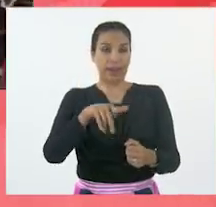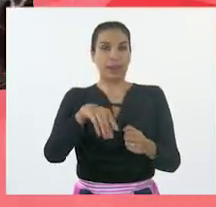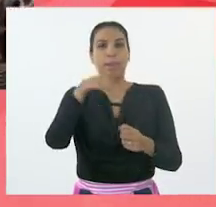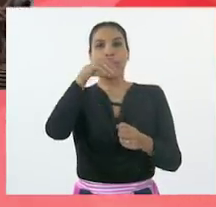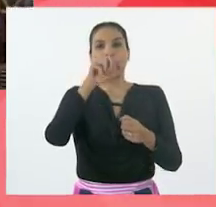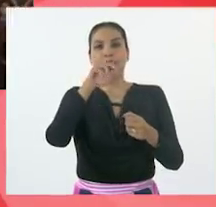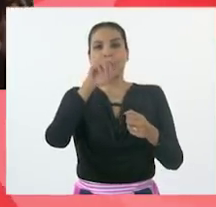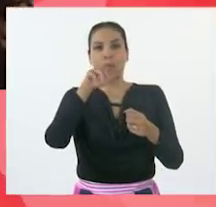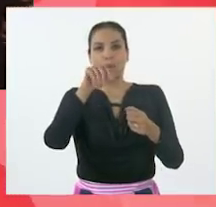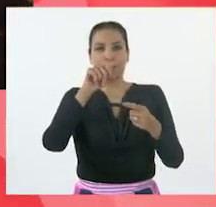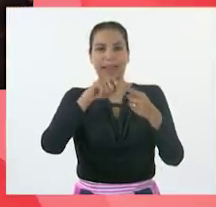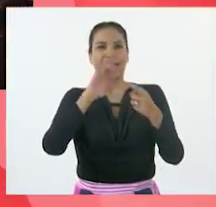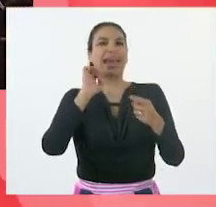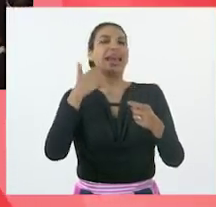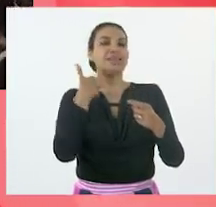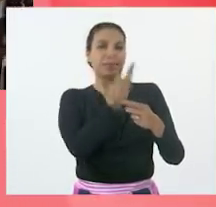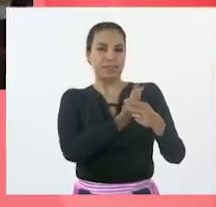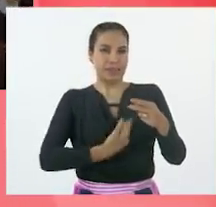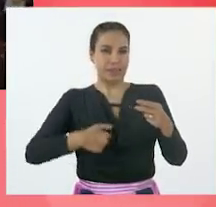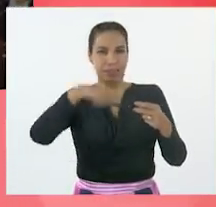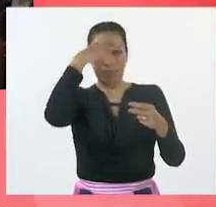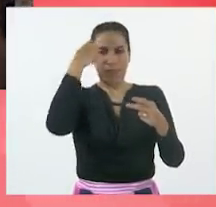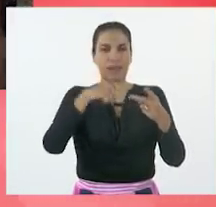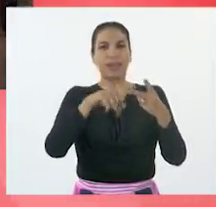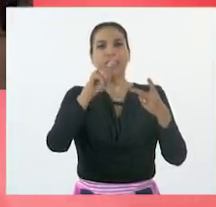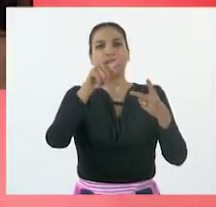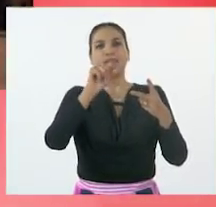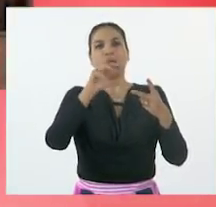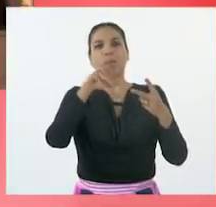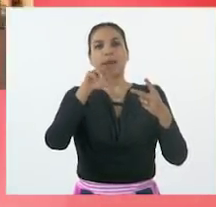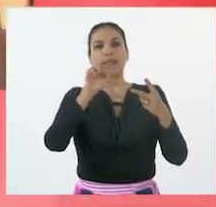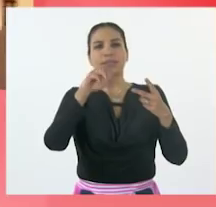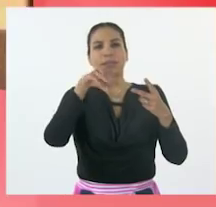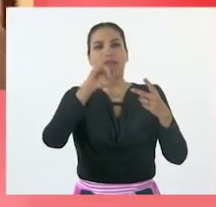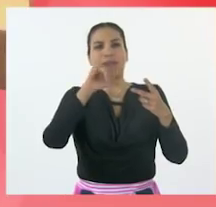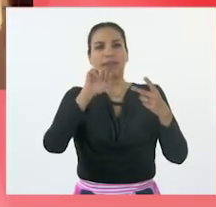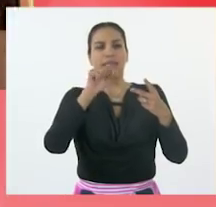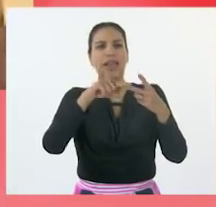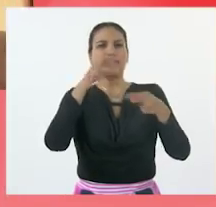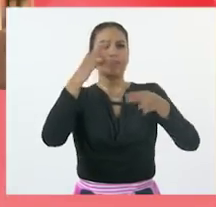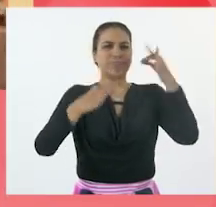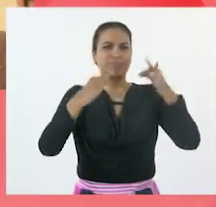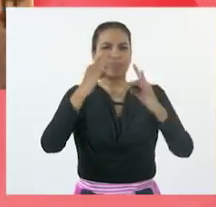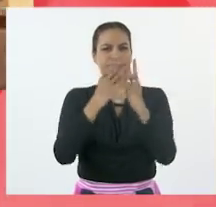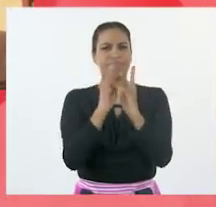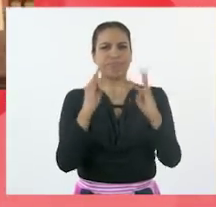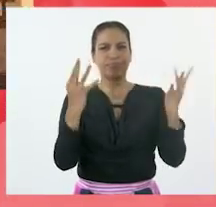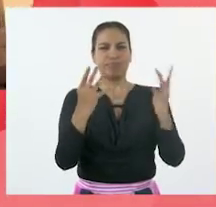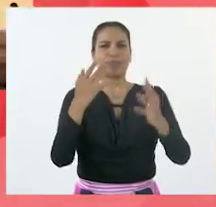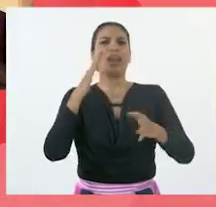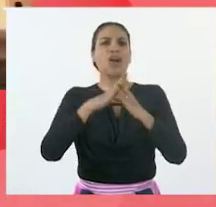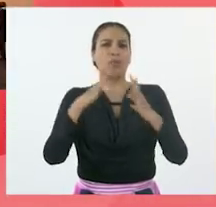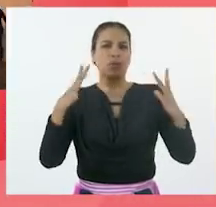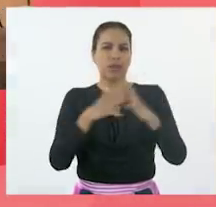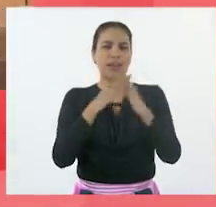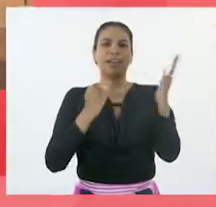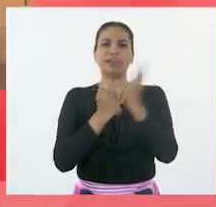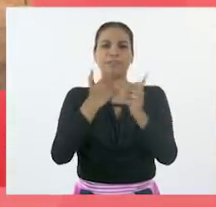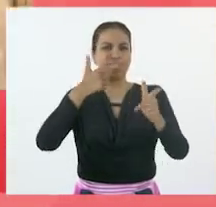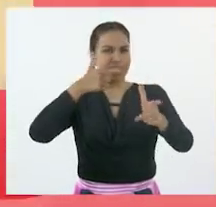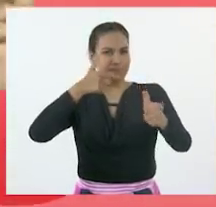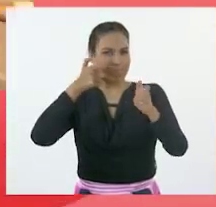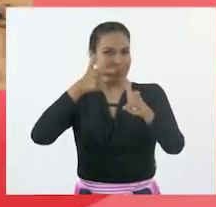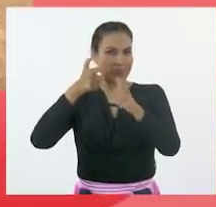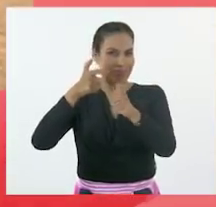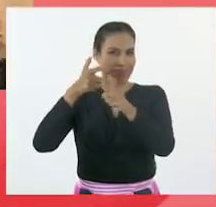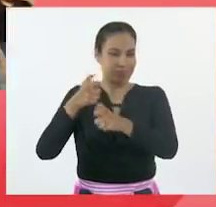Miramón, expresidente de México, y Tomás Mejía, fueron juzgados por un tribunal de guerra y sentenciados al fusilamiento.